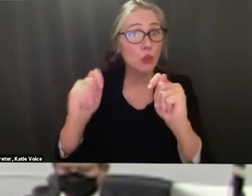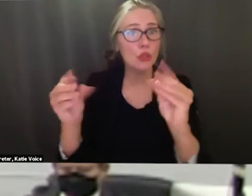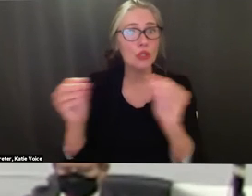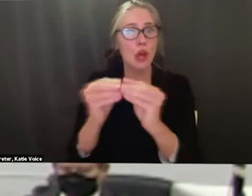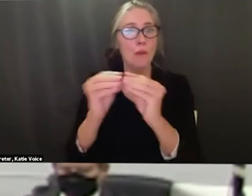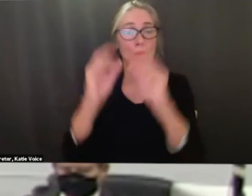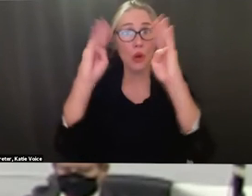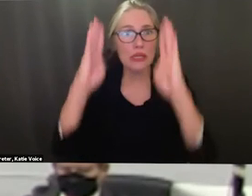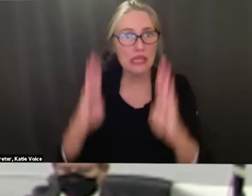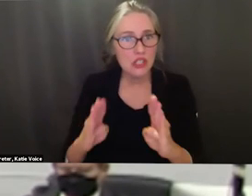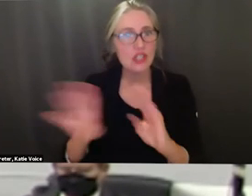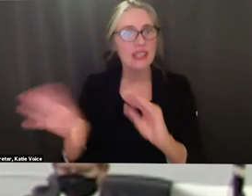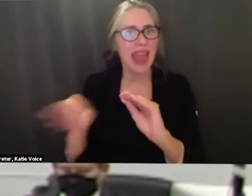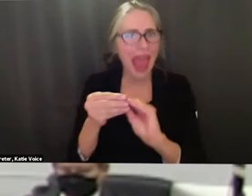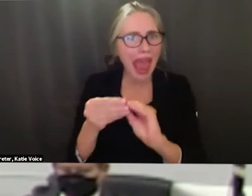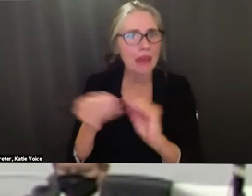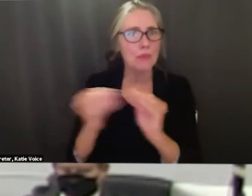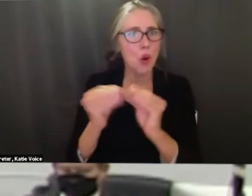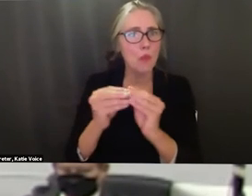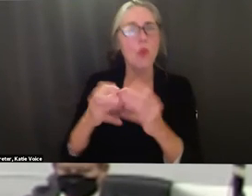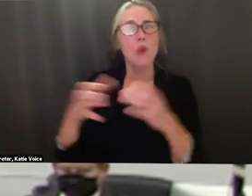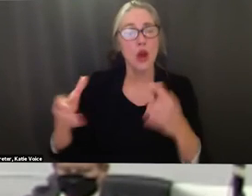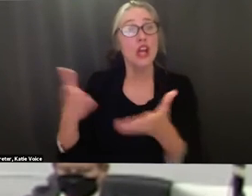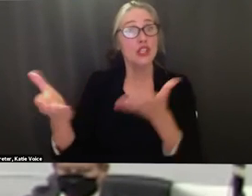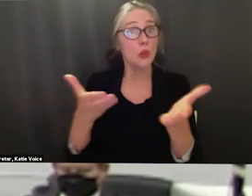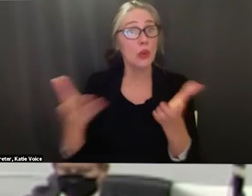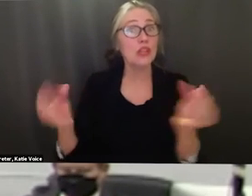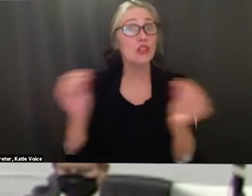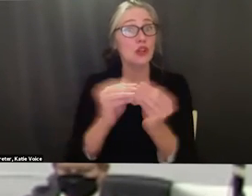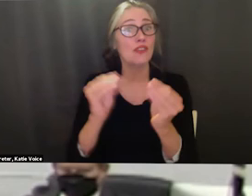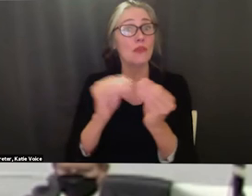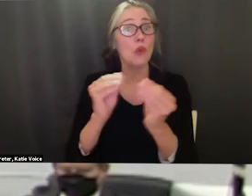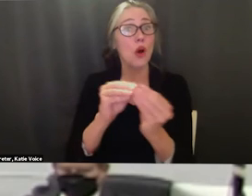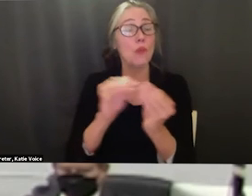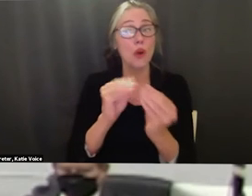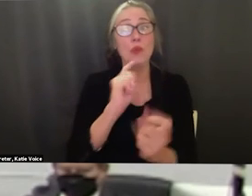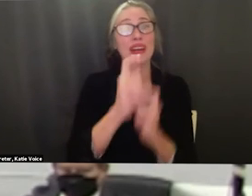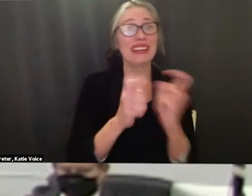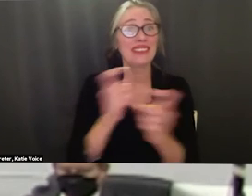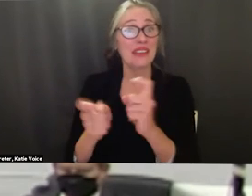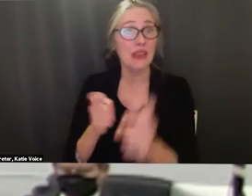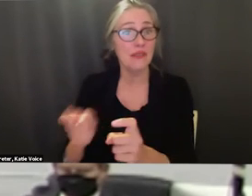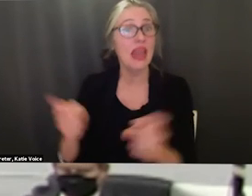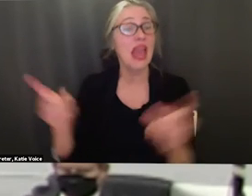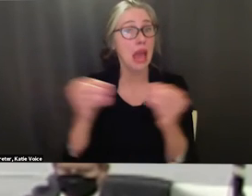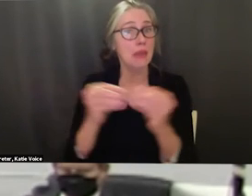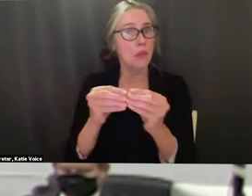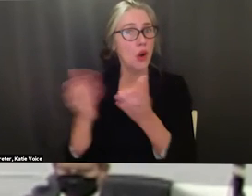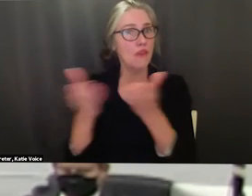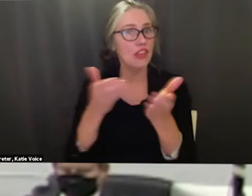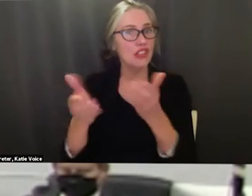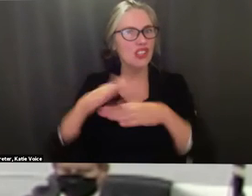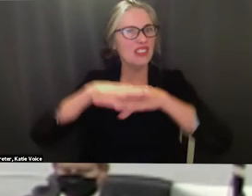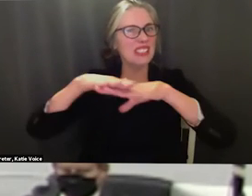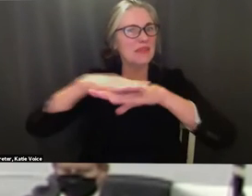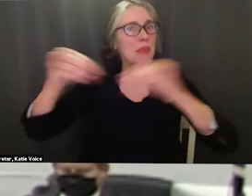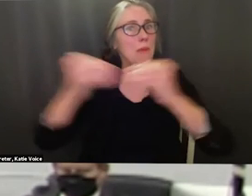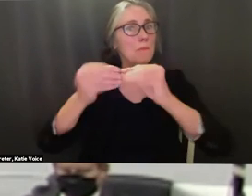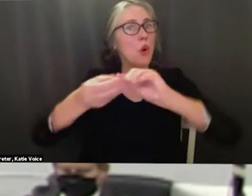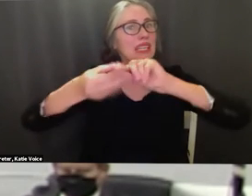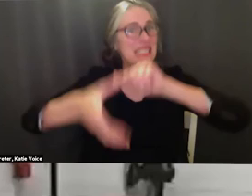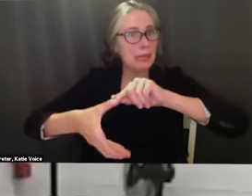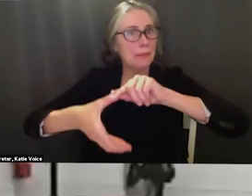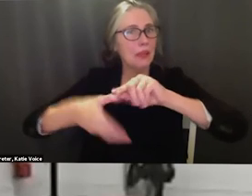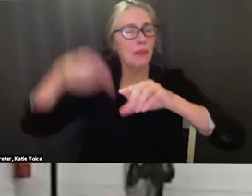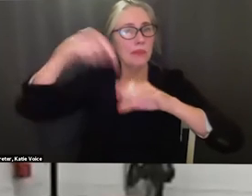para que podamos estar al servicio de más estudiantes y profundizar en los servicios que se les da. Sabemos que el